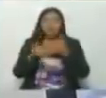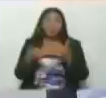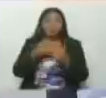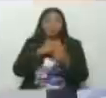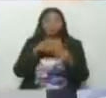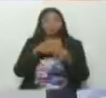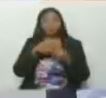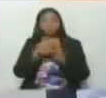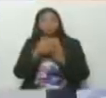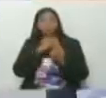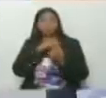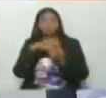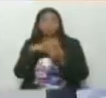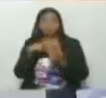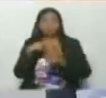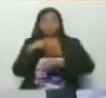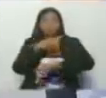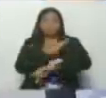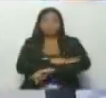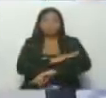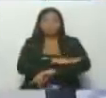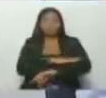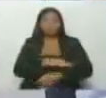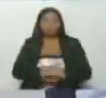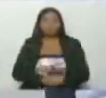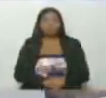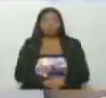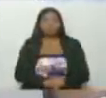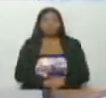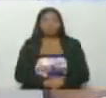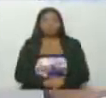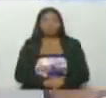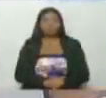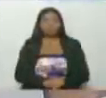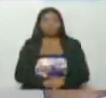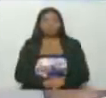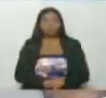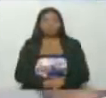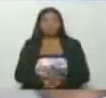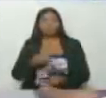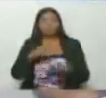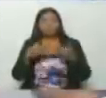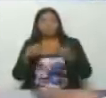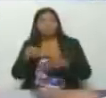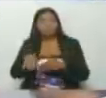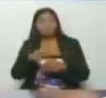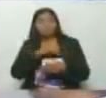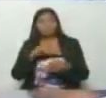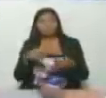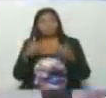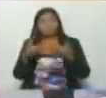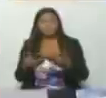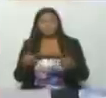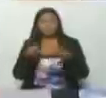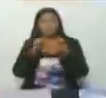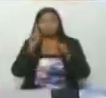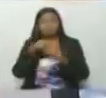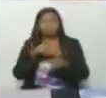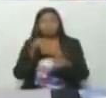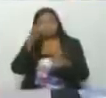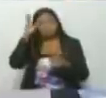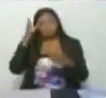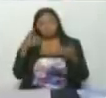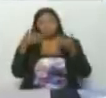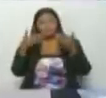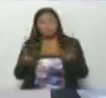nosotros estaremos en capacidad de ofrecer en el estado desde el estado del estado tenemos la capacidad de ofrecer